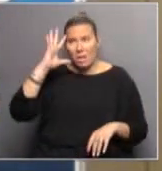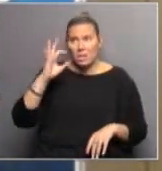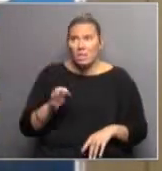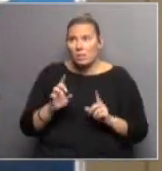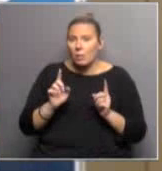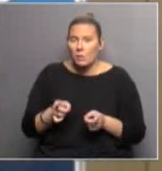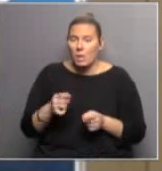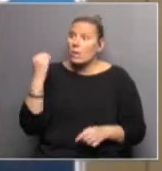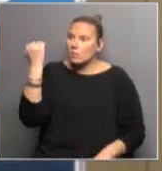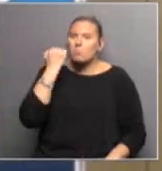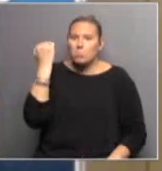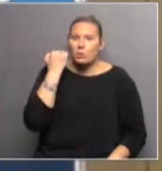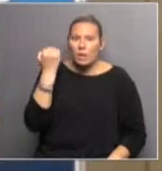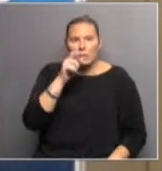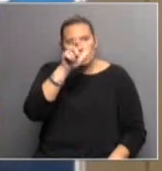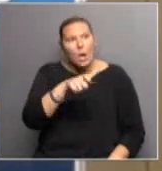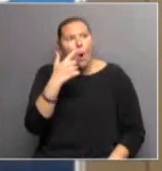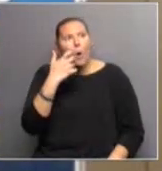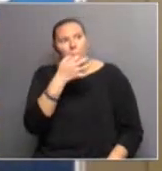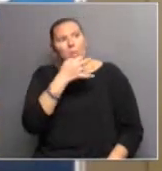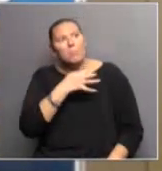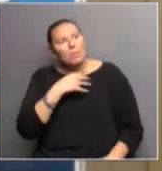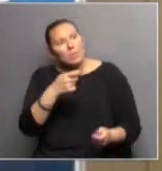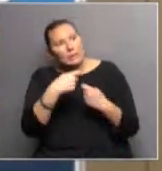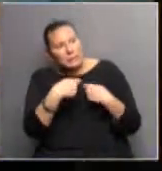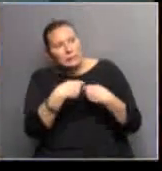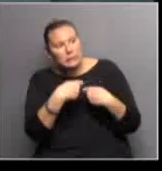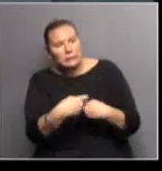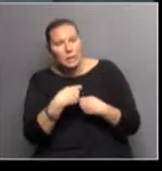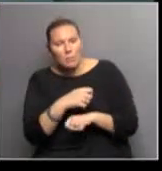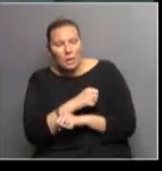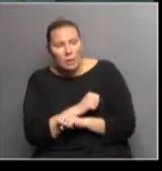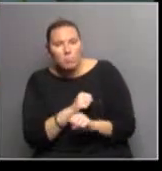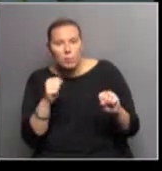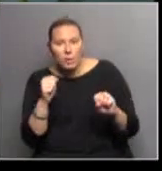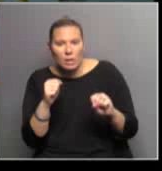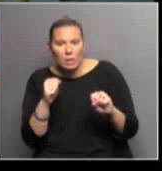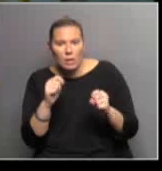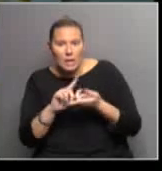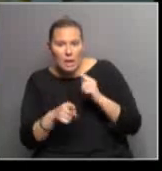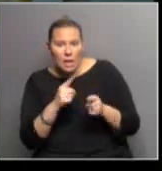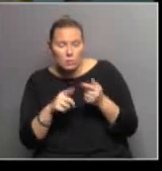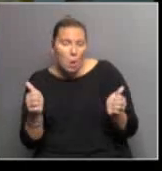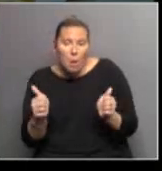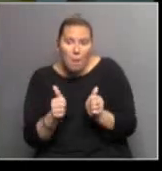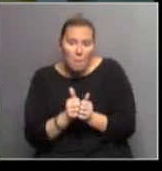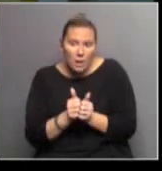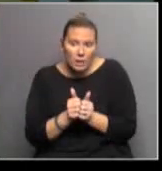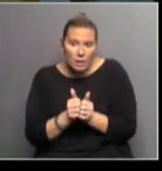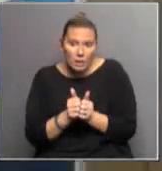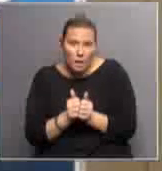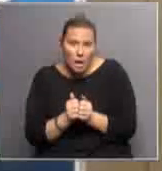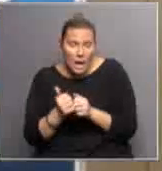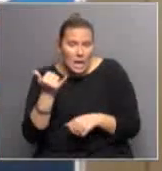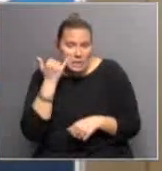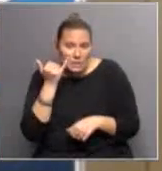que es importante que él la presione, ¿sí?, para poder sostener un vínculo de pareja en base al sexo